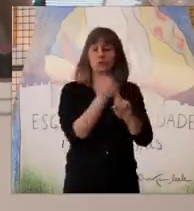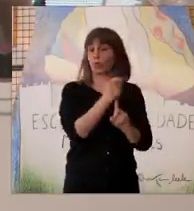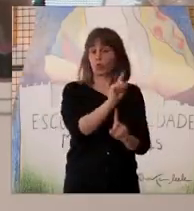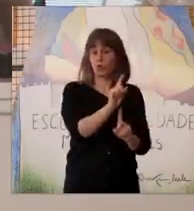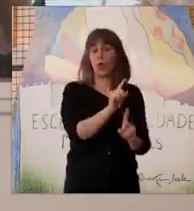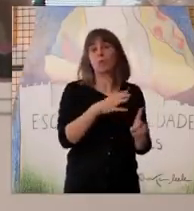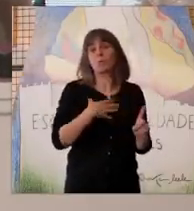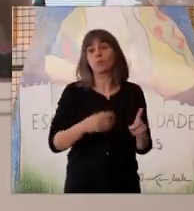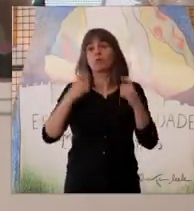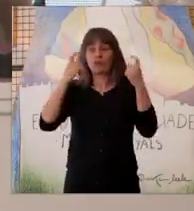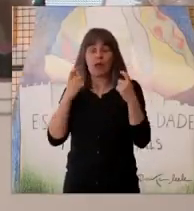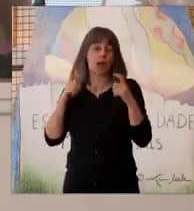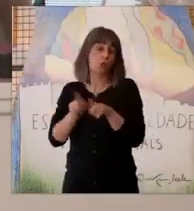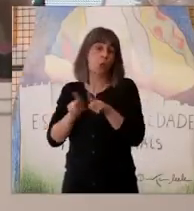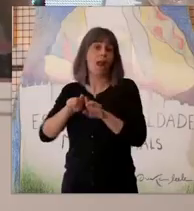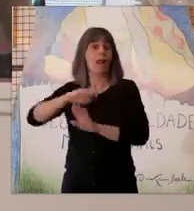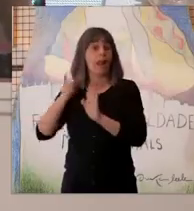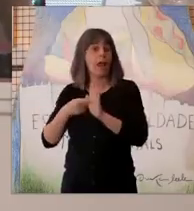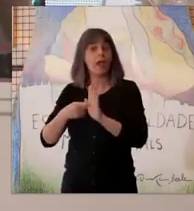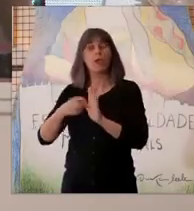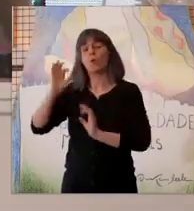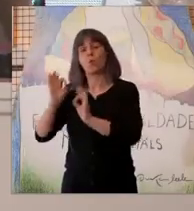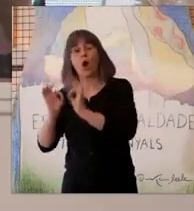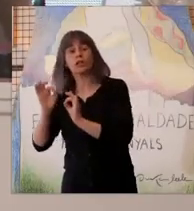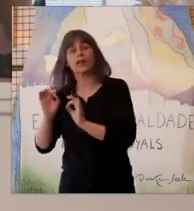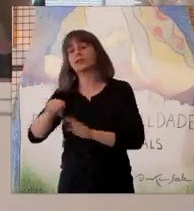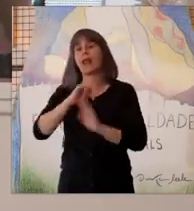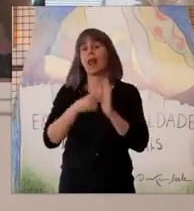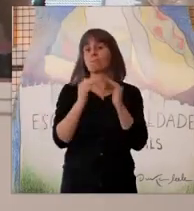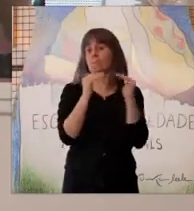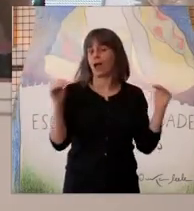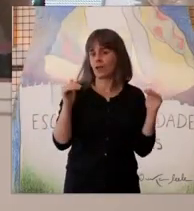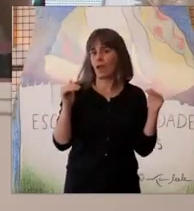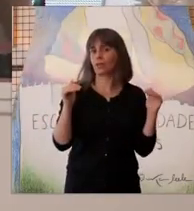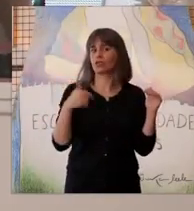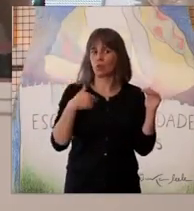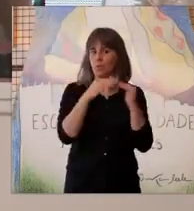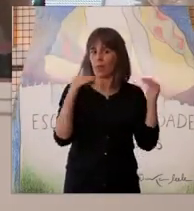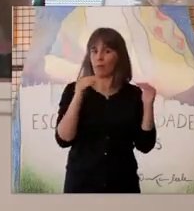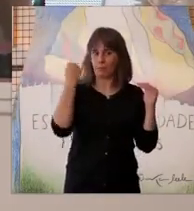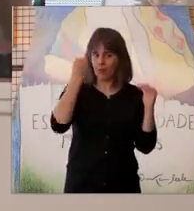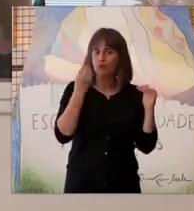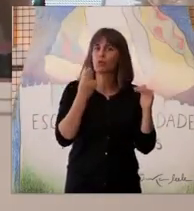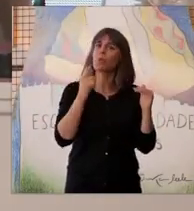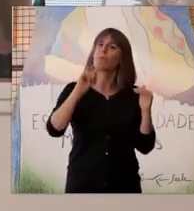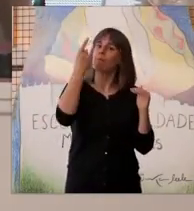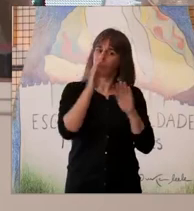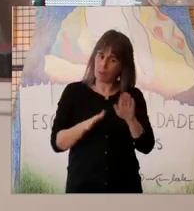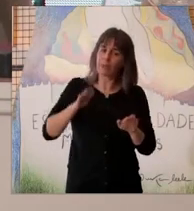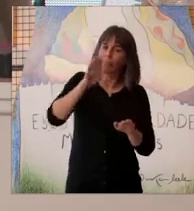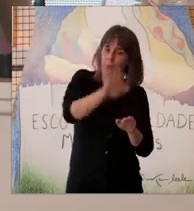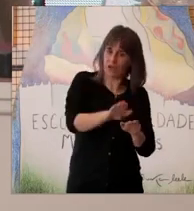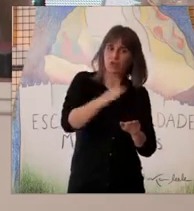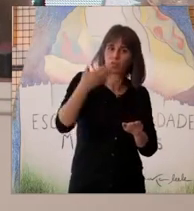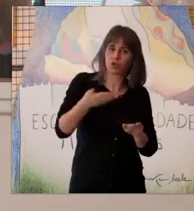y la ley de paridad que acaban de aprobar Por cierto a mí la paridad me parece un buen primer paso Pero recuerdo a menudo a mucha gente que